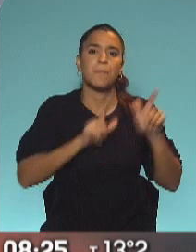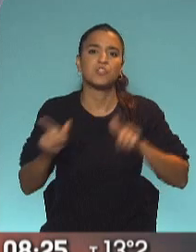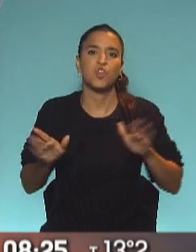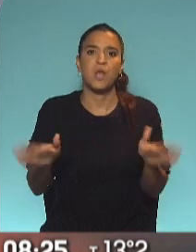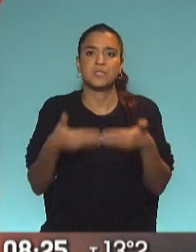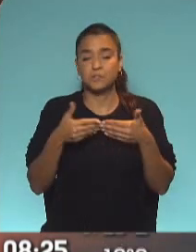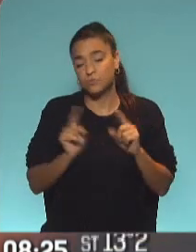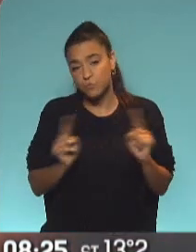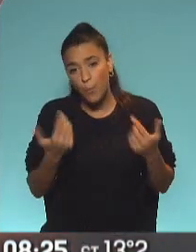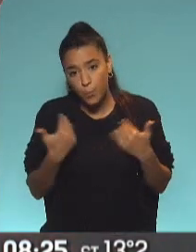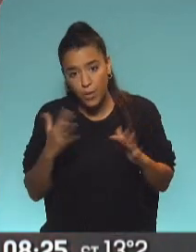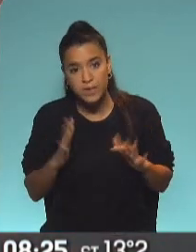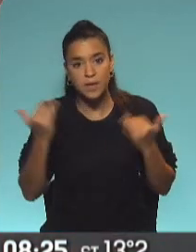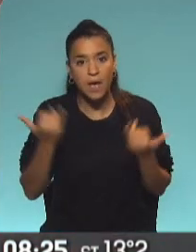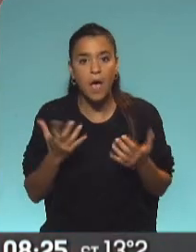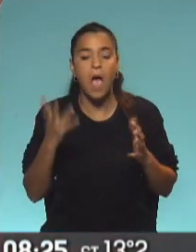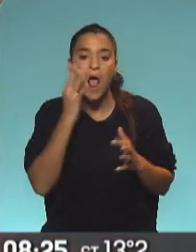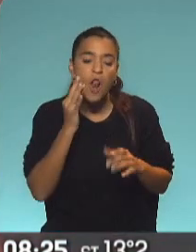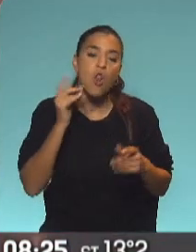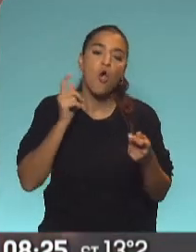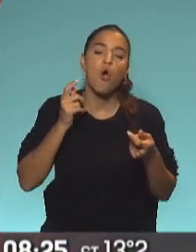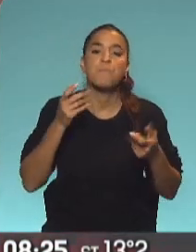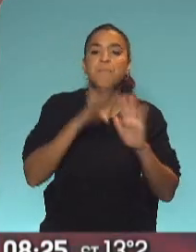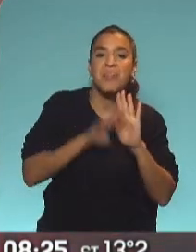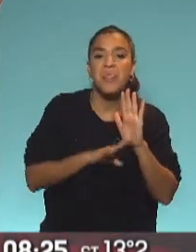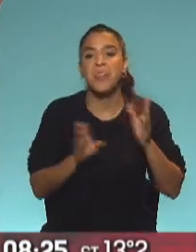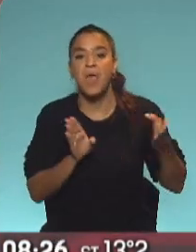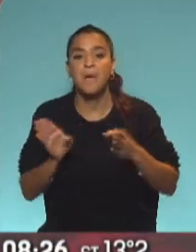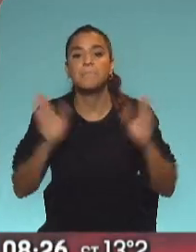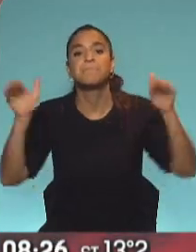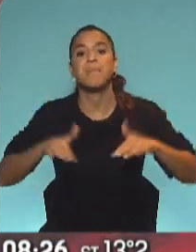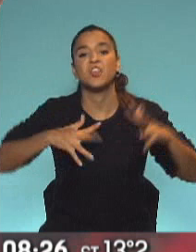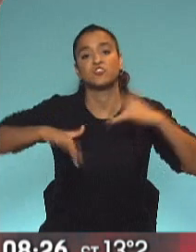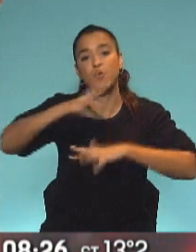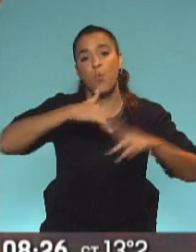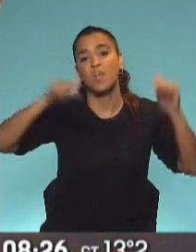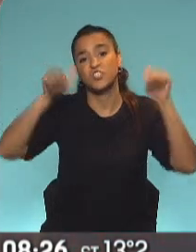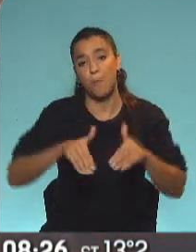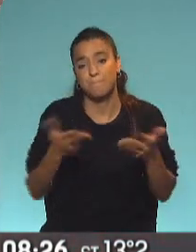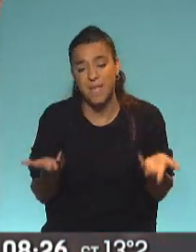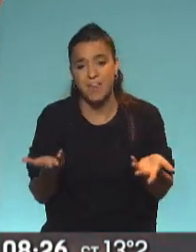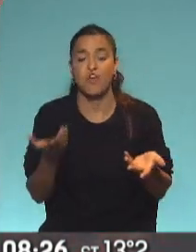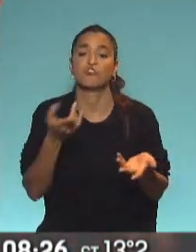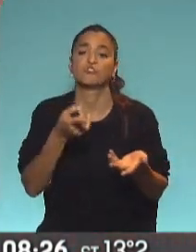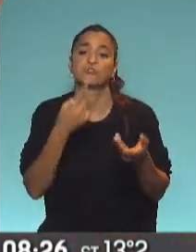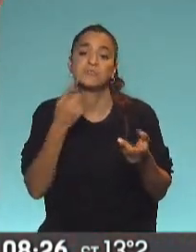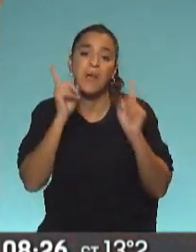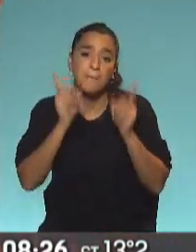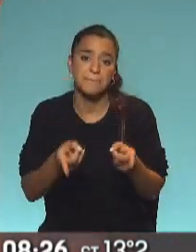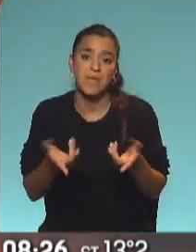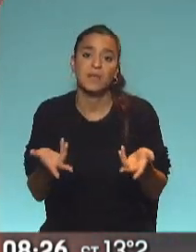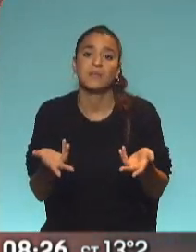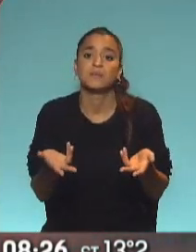aislamiento. Probablemente haya alguna medida alternativa que tenga que ver con reducir la circulación, con reducir la